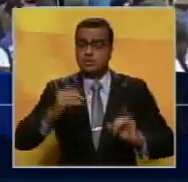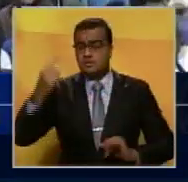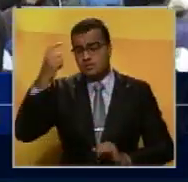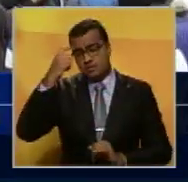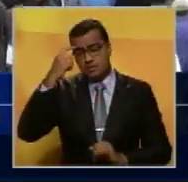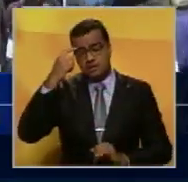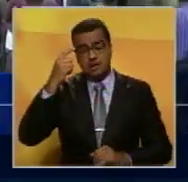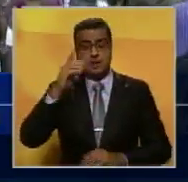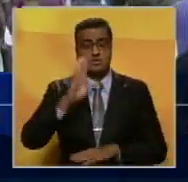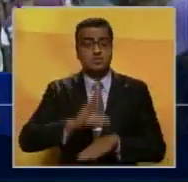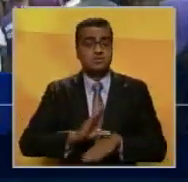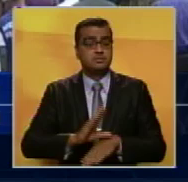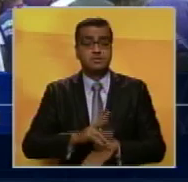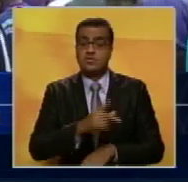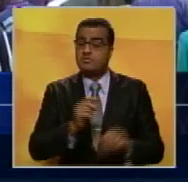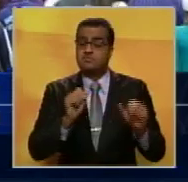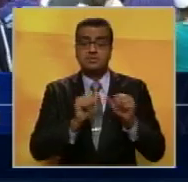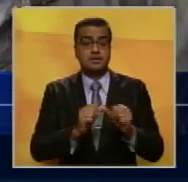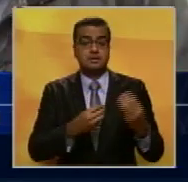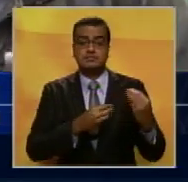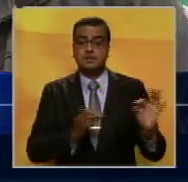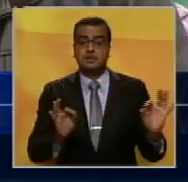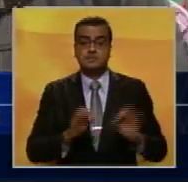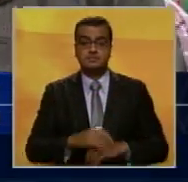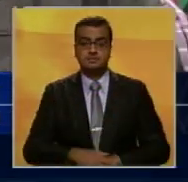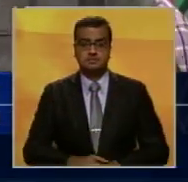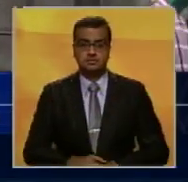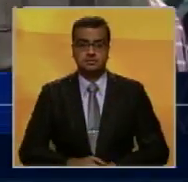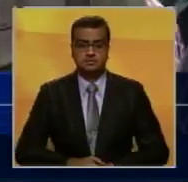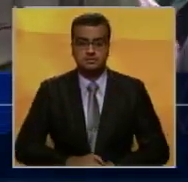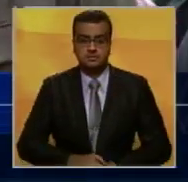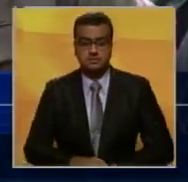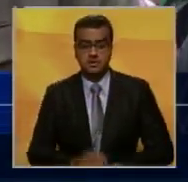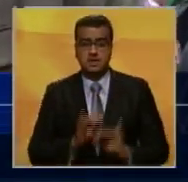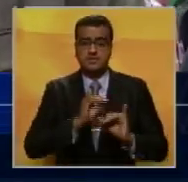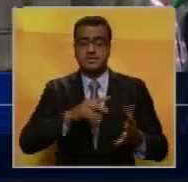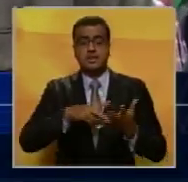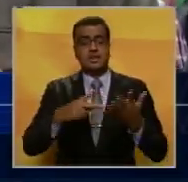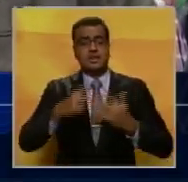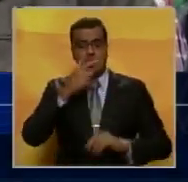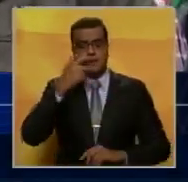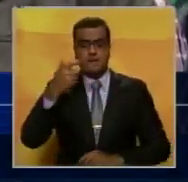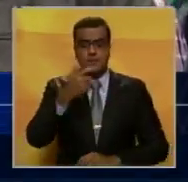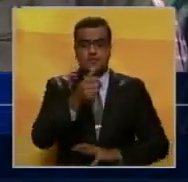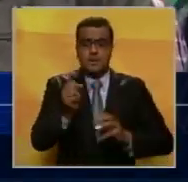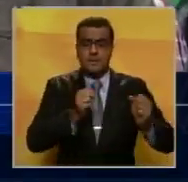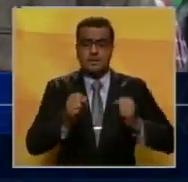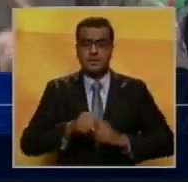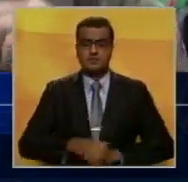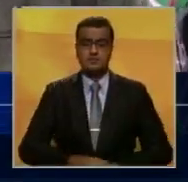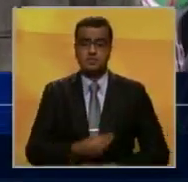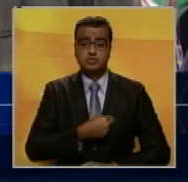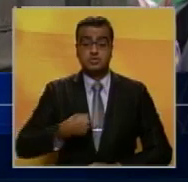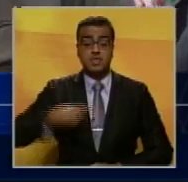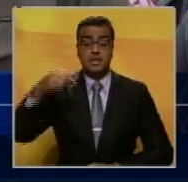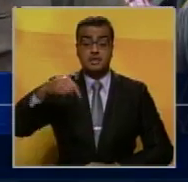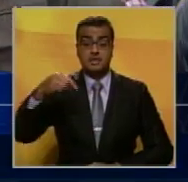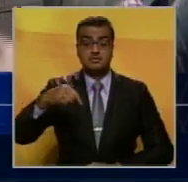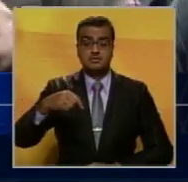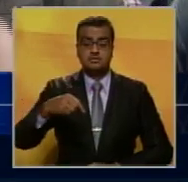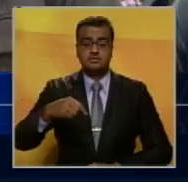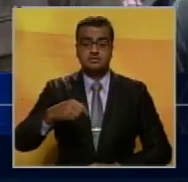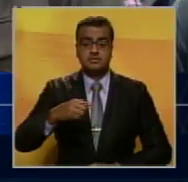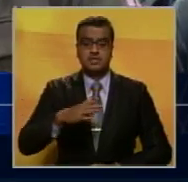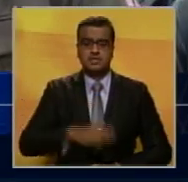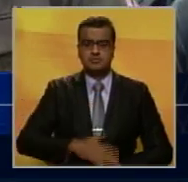días en la ciudad no van a quedar impunes. Ya basta de que caiga el pueblo de Mérida. Nosotros desde aquí